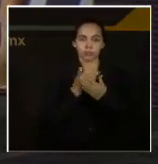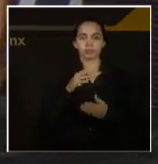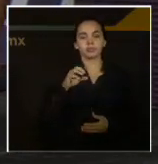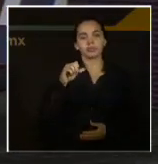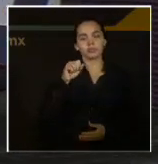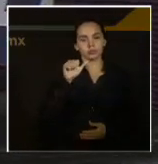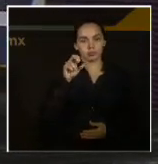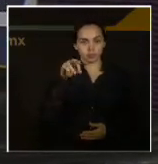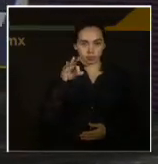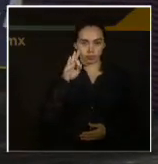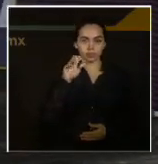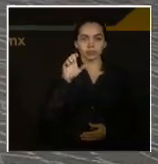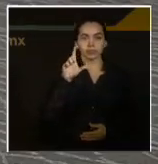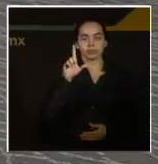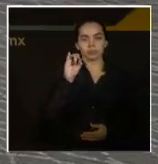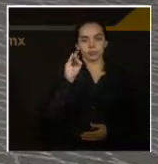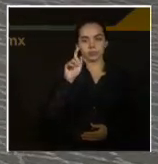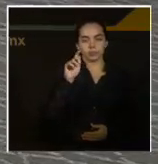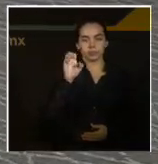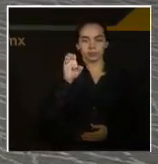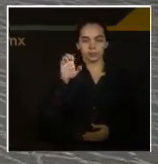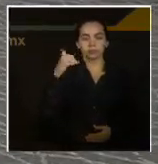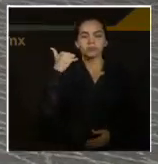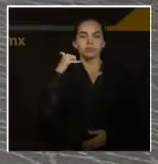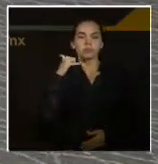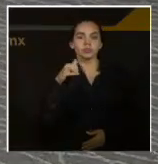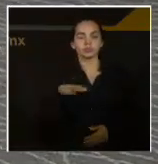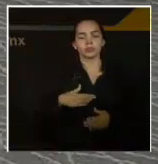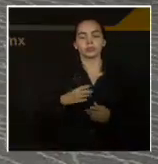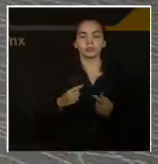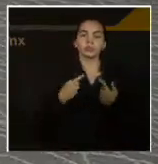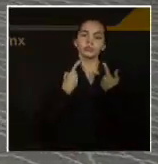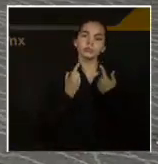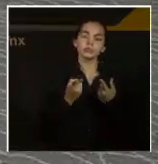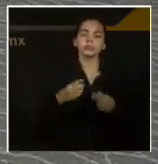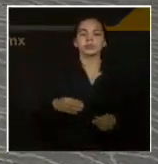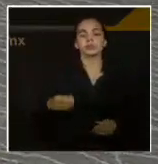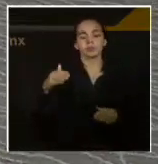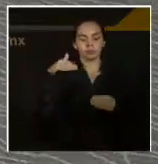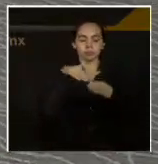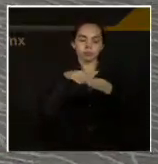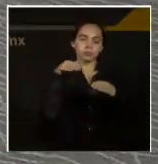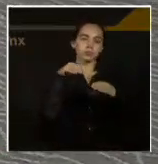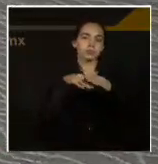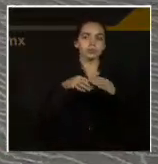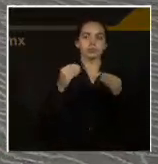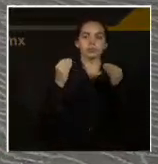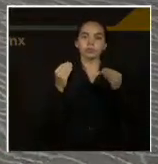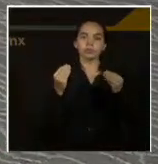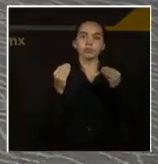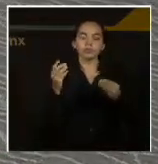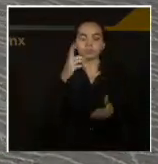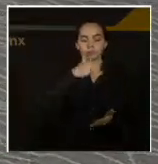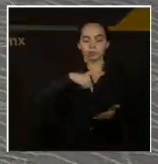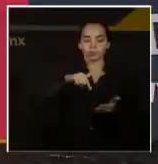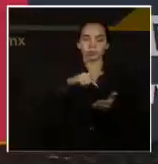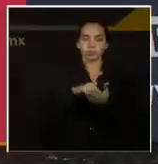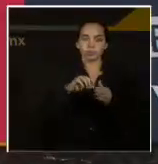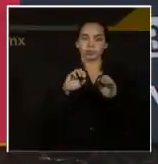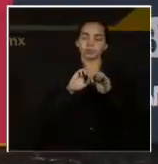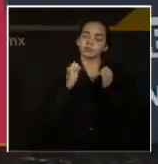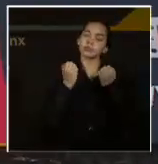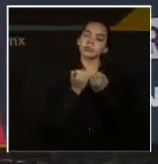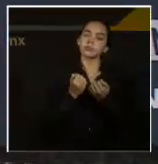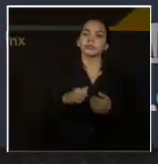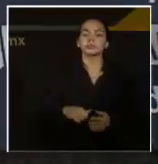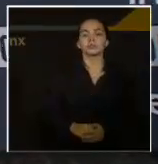Felipe, Yucatán, y a lo largo de mi vida he tenido la oportunidad de entrar en contacto con diversos sectores de la sociedad, lo